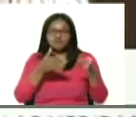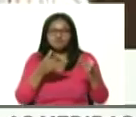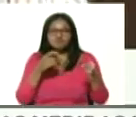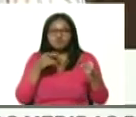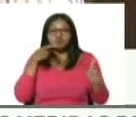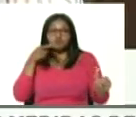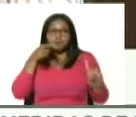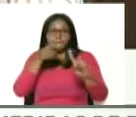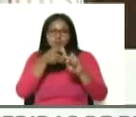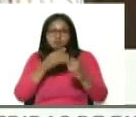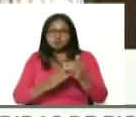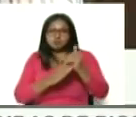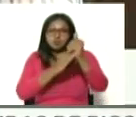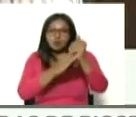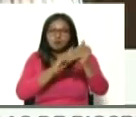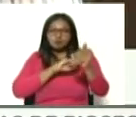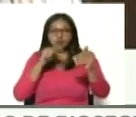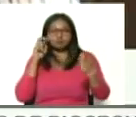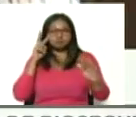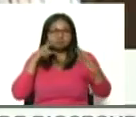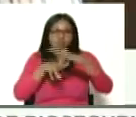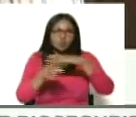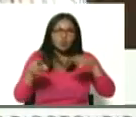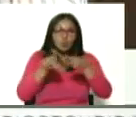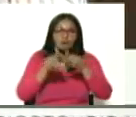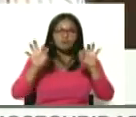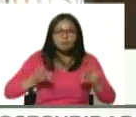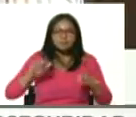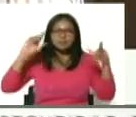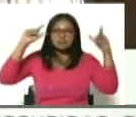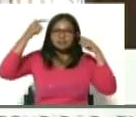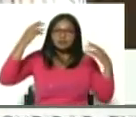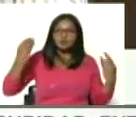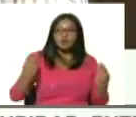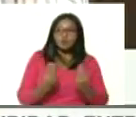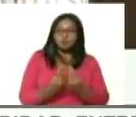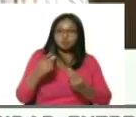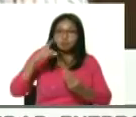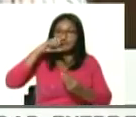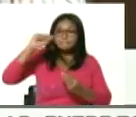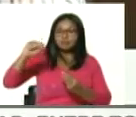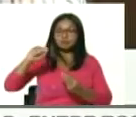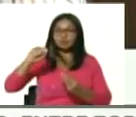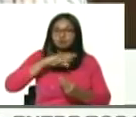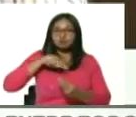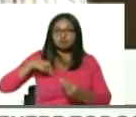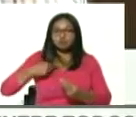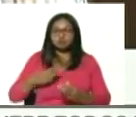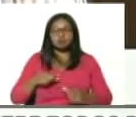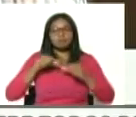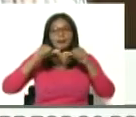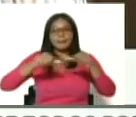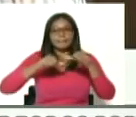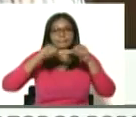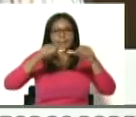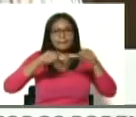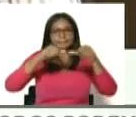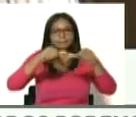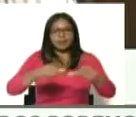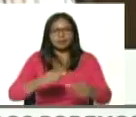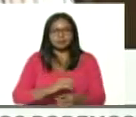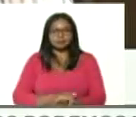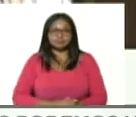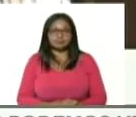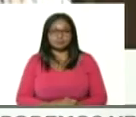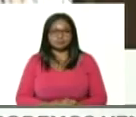nos enseñó el comandante Chávez, y que con usted ahora de la mano vamos avanzando en cada